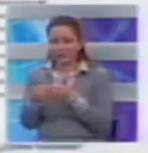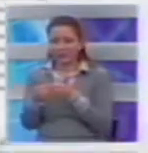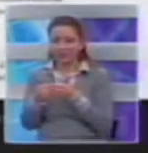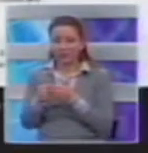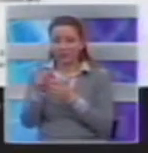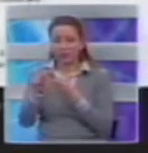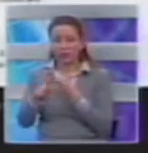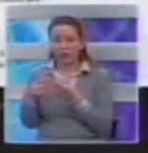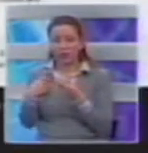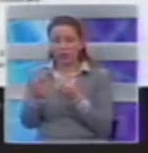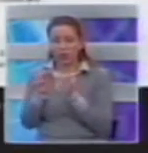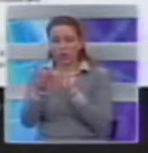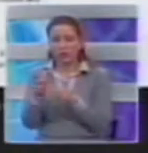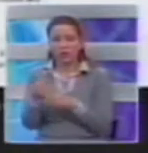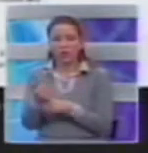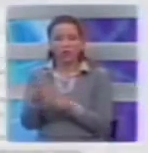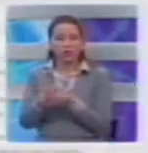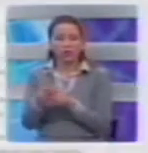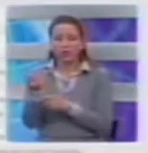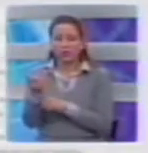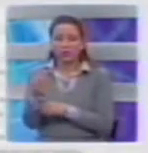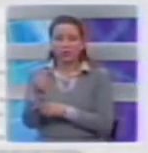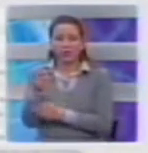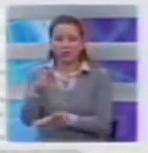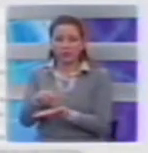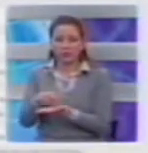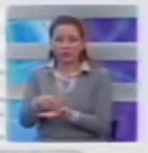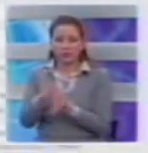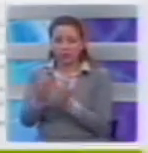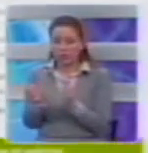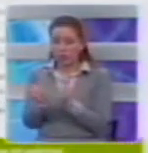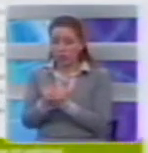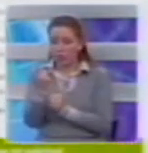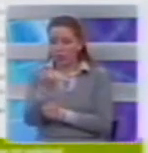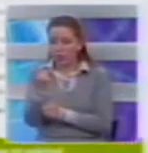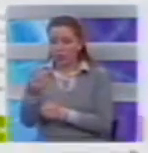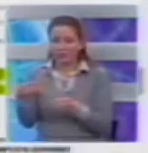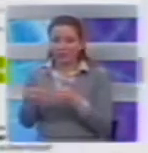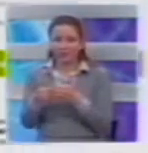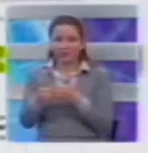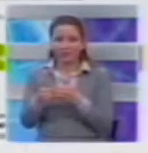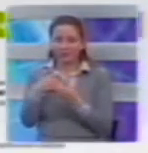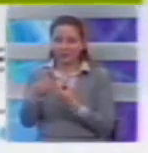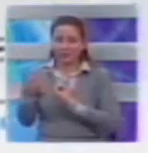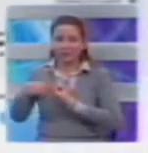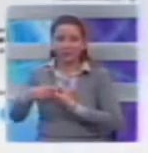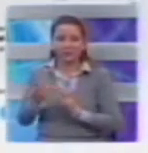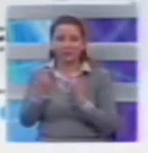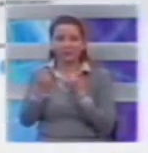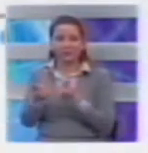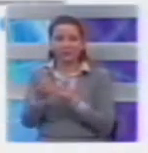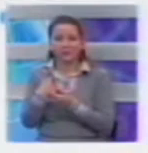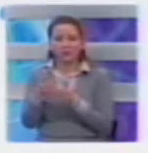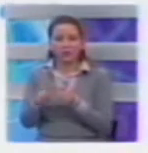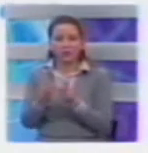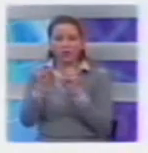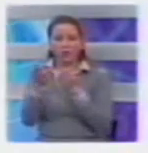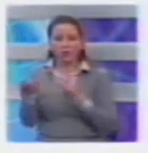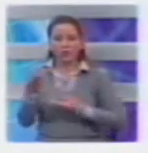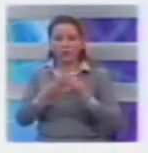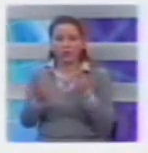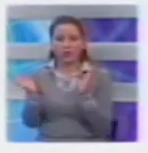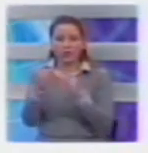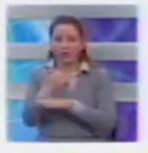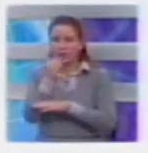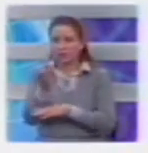oportunidad de negocio, cuesta 10 puntos. Entonces, en definitiva, con cada equipo que registro, automáticamente tengo una oportunidad de negocio